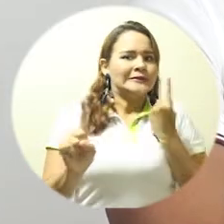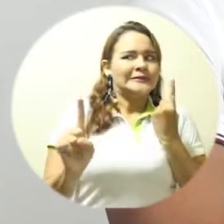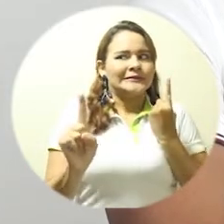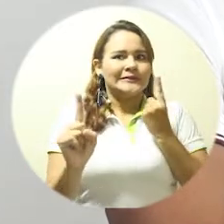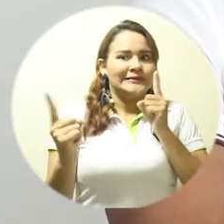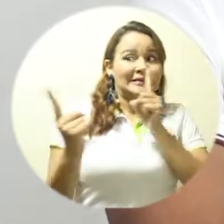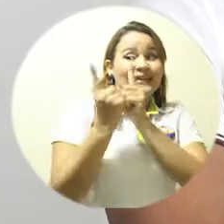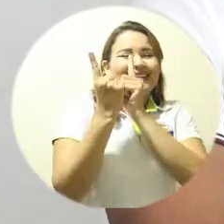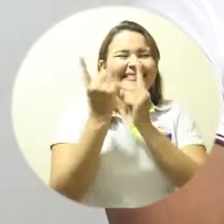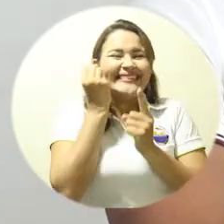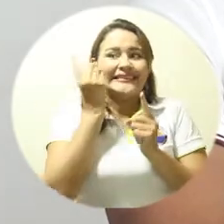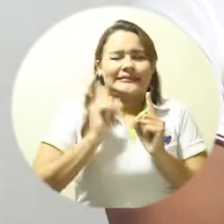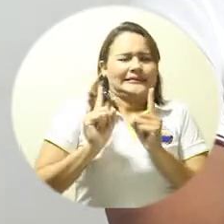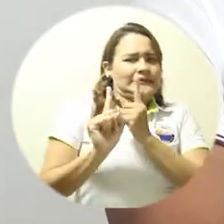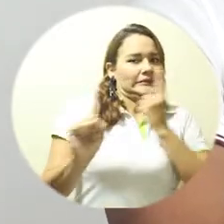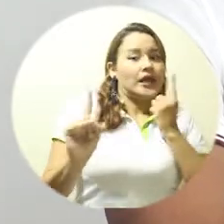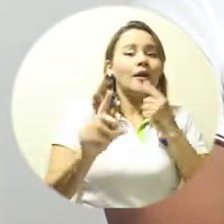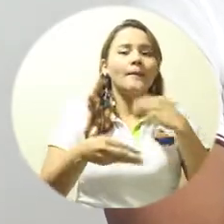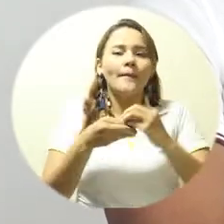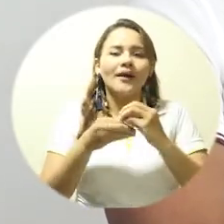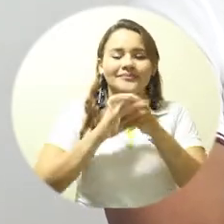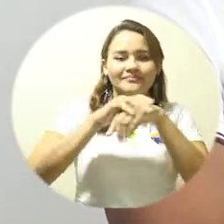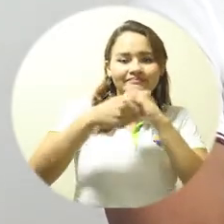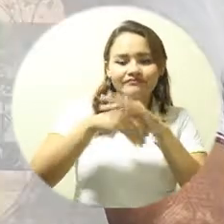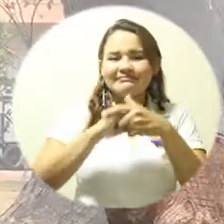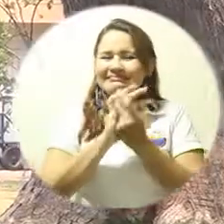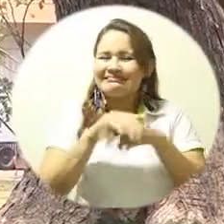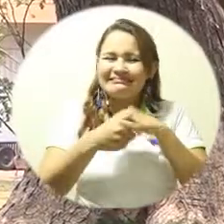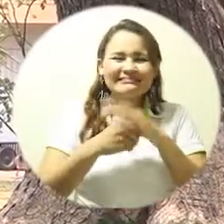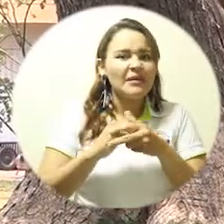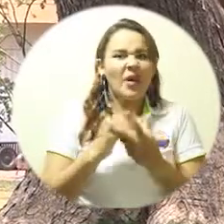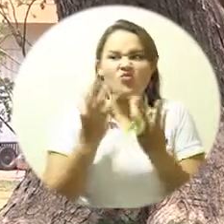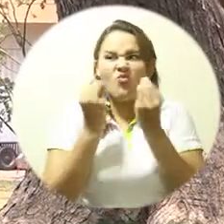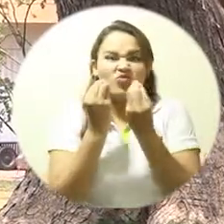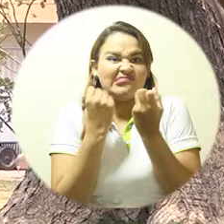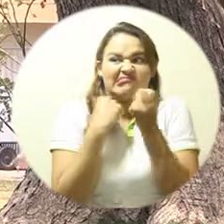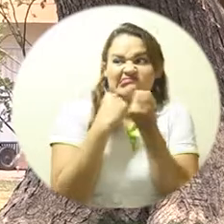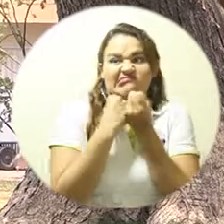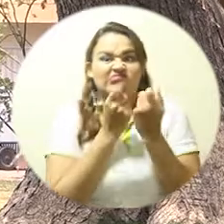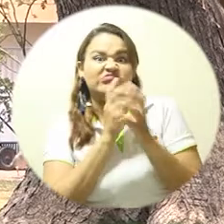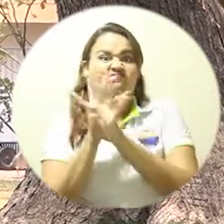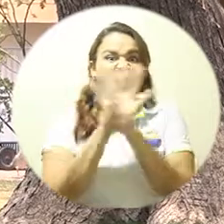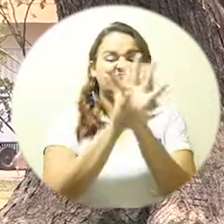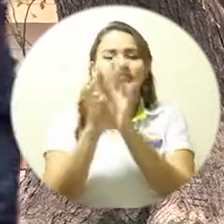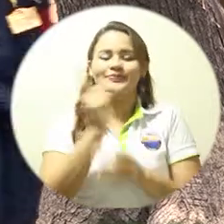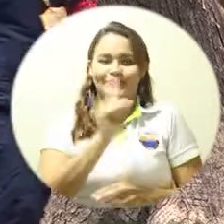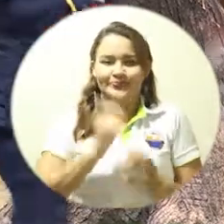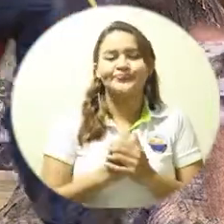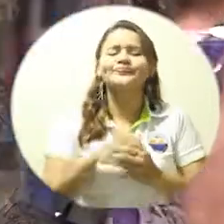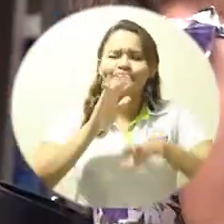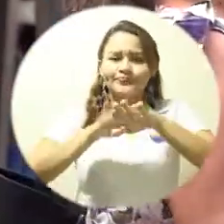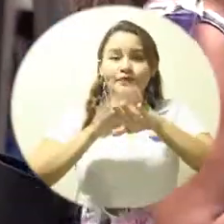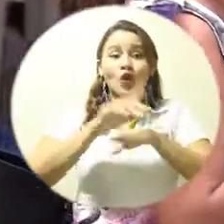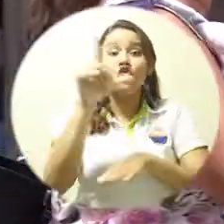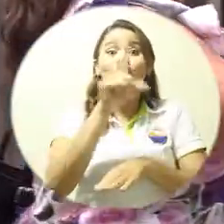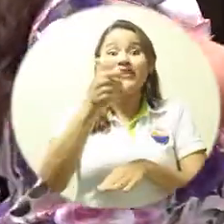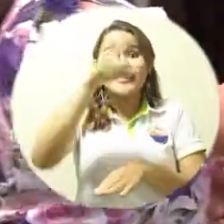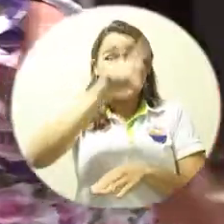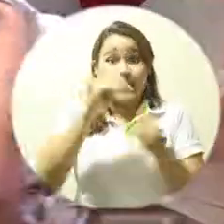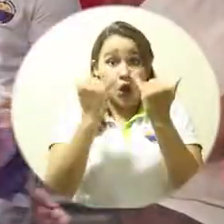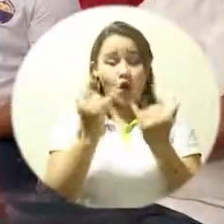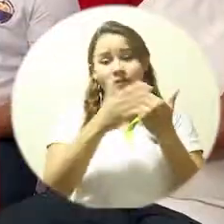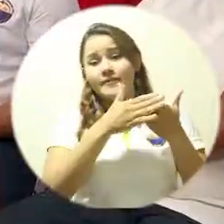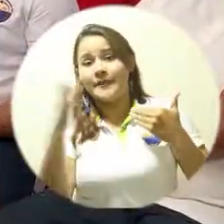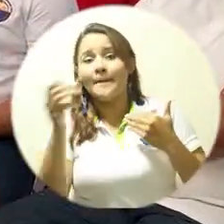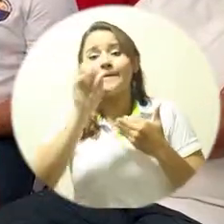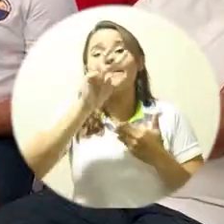social, el lavado de manos y evitar las aglomeraciones de personas. A partir de hoy, lunes 16 y hasta el 28 de marzo del presente